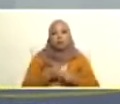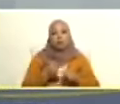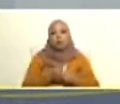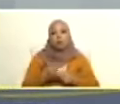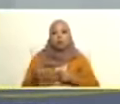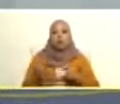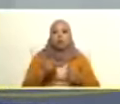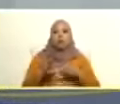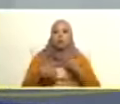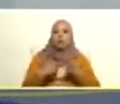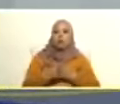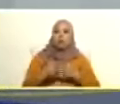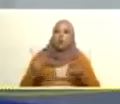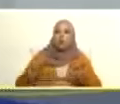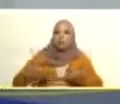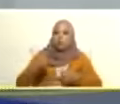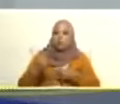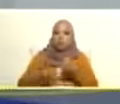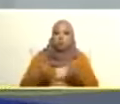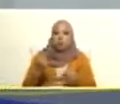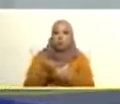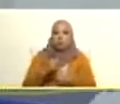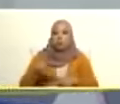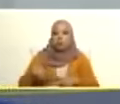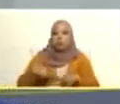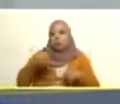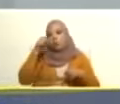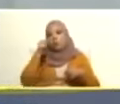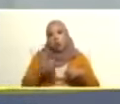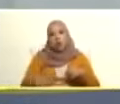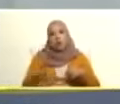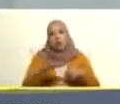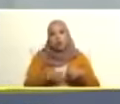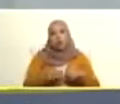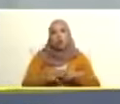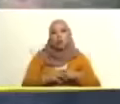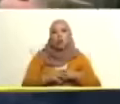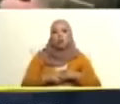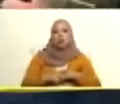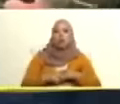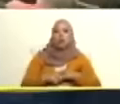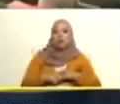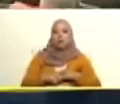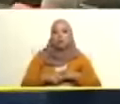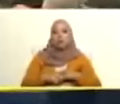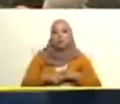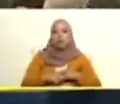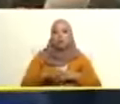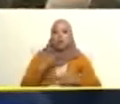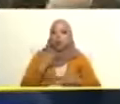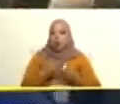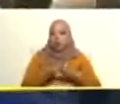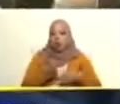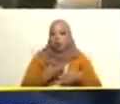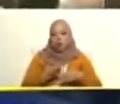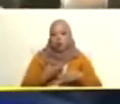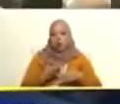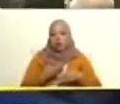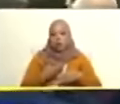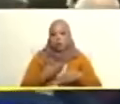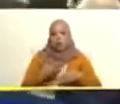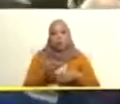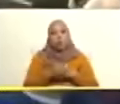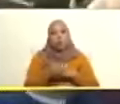hacia esa prosperidad económica de nuestro país, mi comandante. Bueno, muchas gracias, alcaldesa. Y quisiera que el presidente de